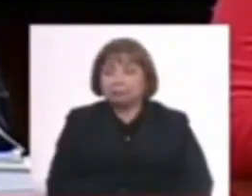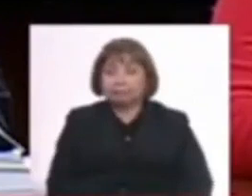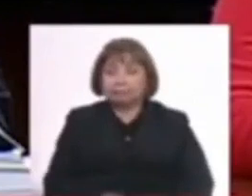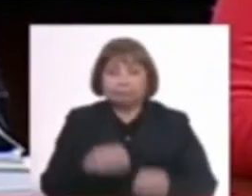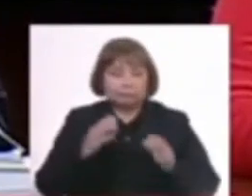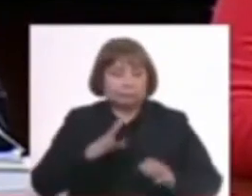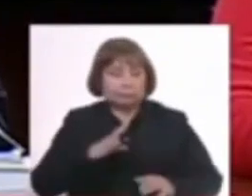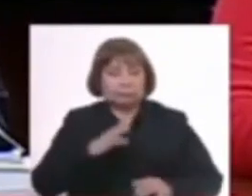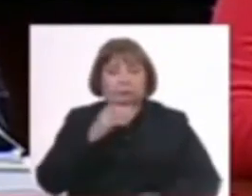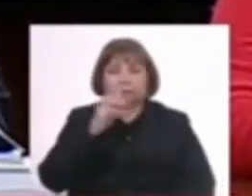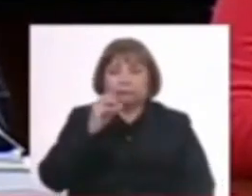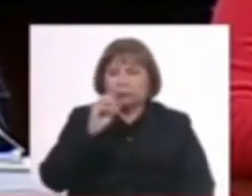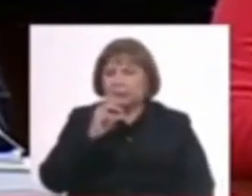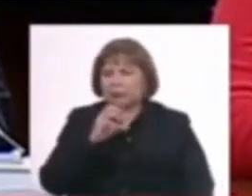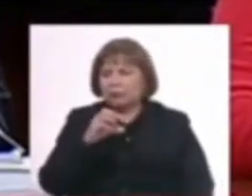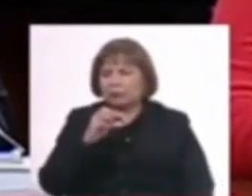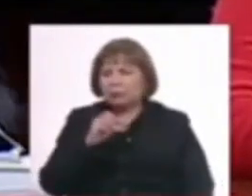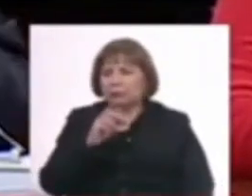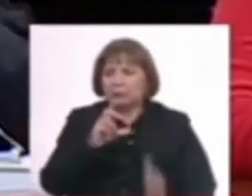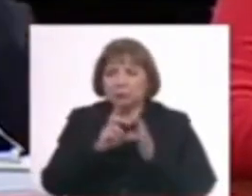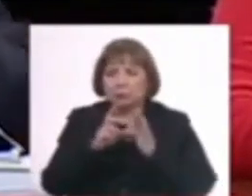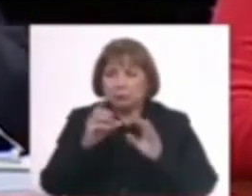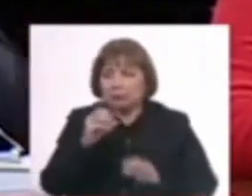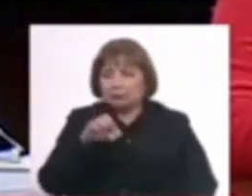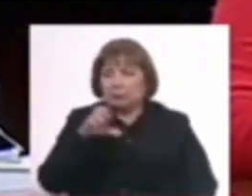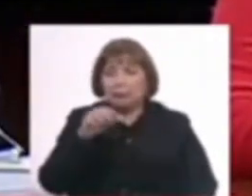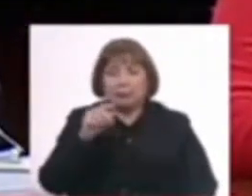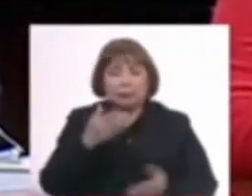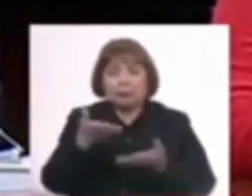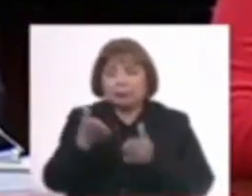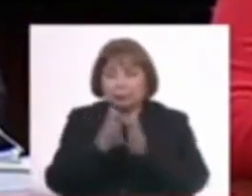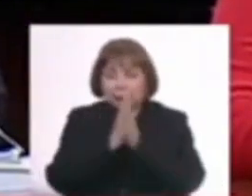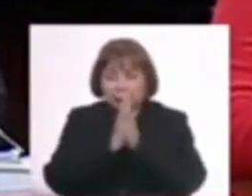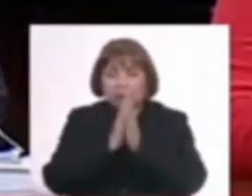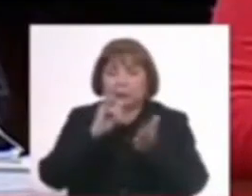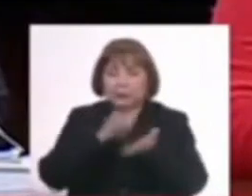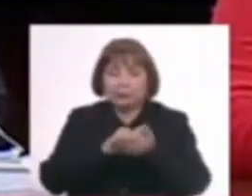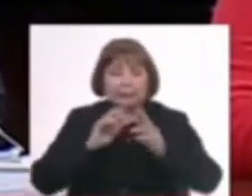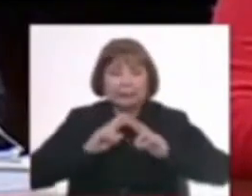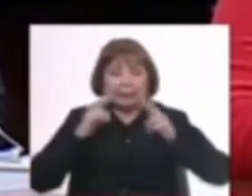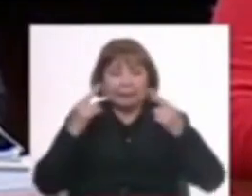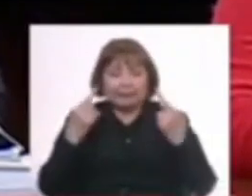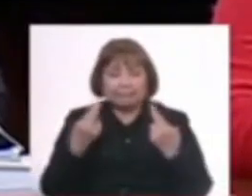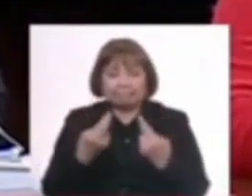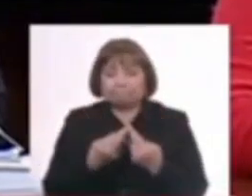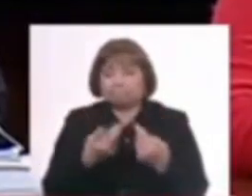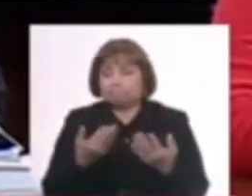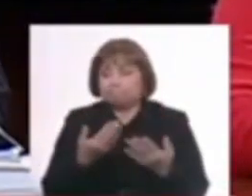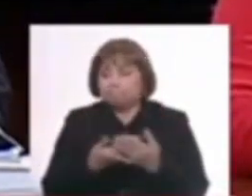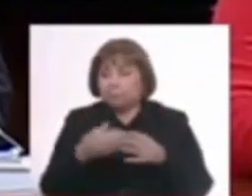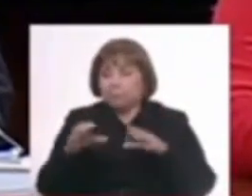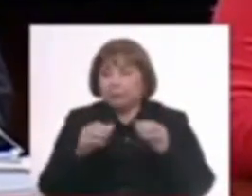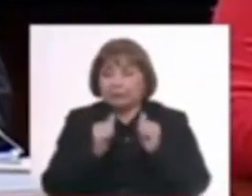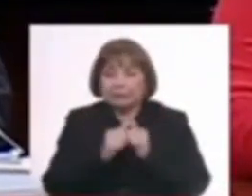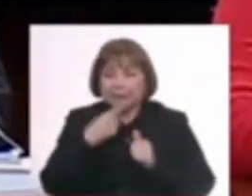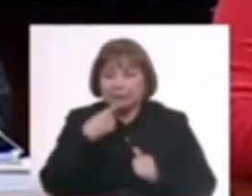de diplomáticos y solicitamos de que esta reunión estas esta